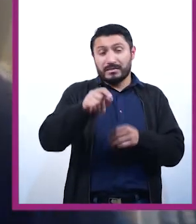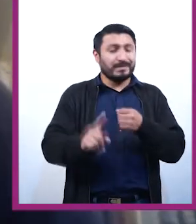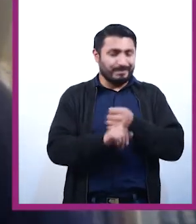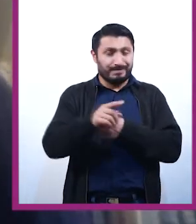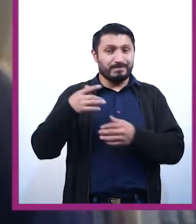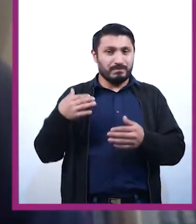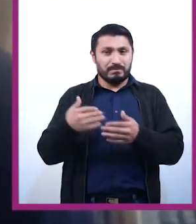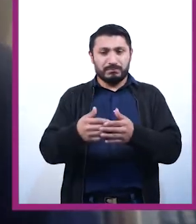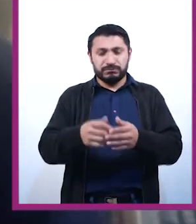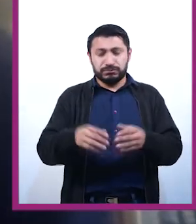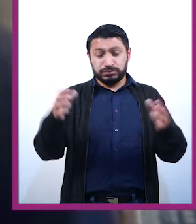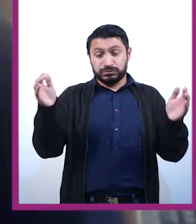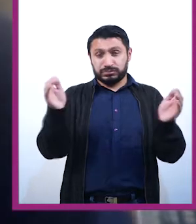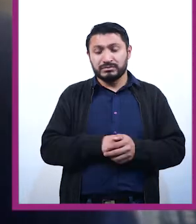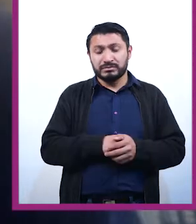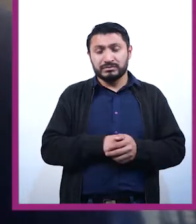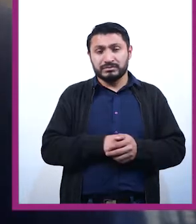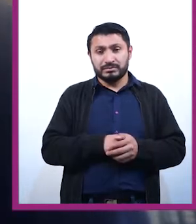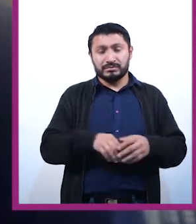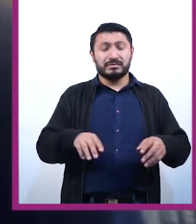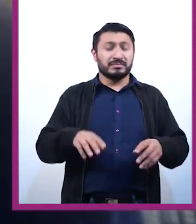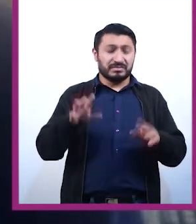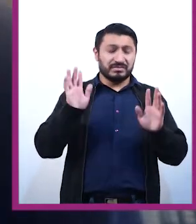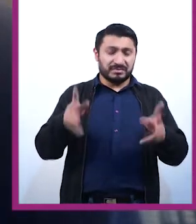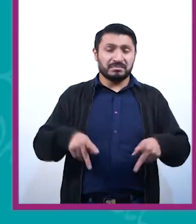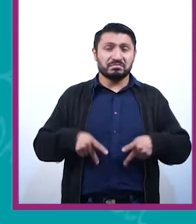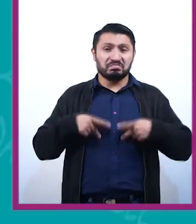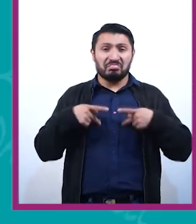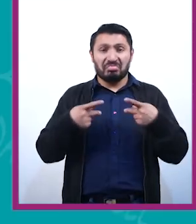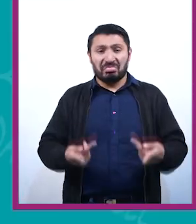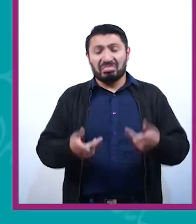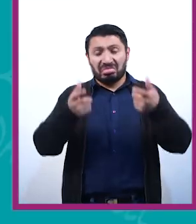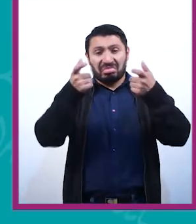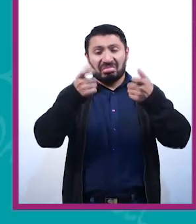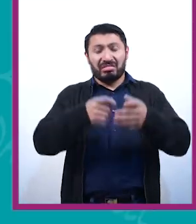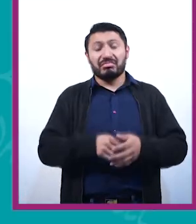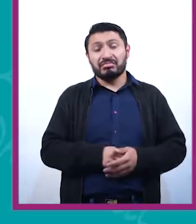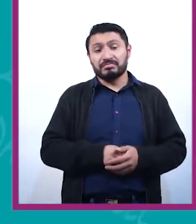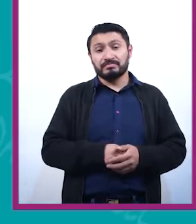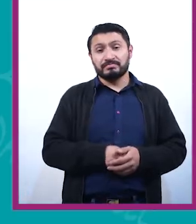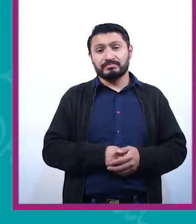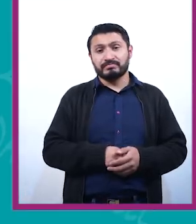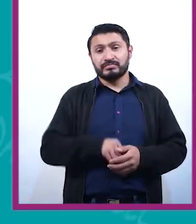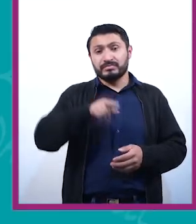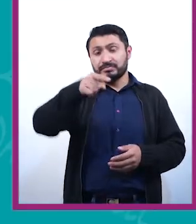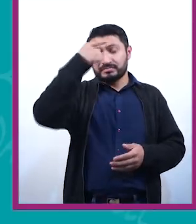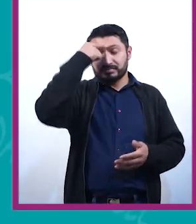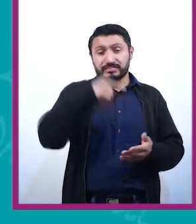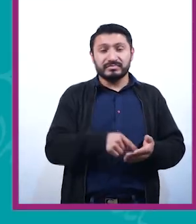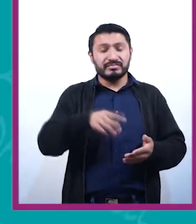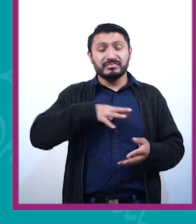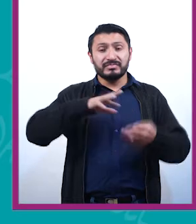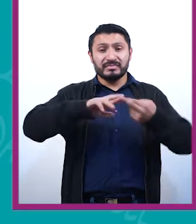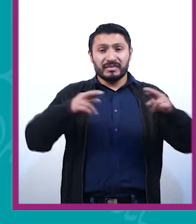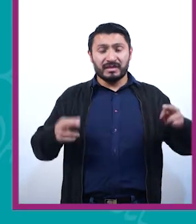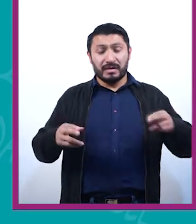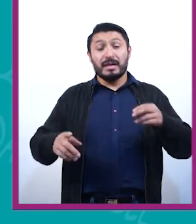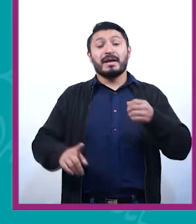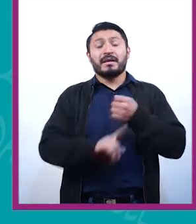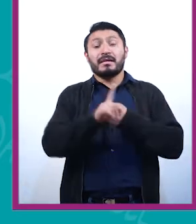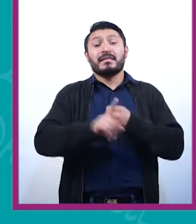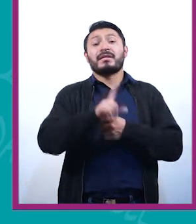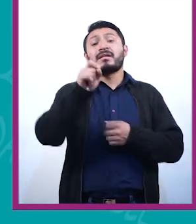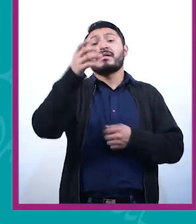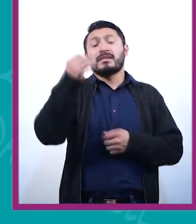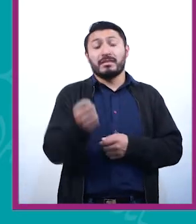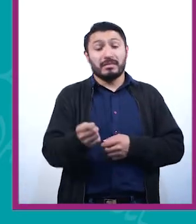de esta crisis. Afecta a los otros países. ¿Considera que existe una relación entre la crisis del